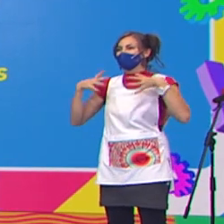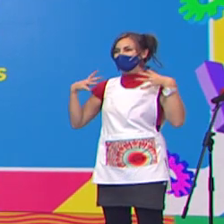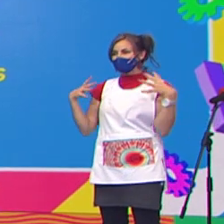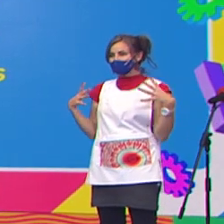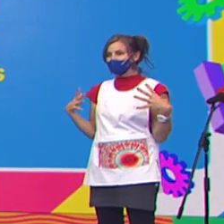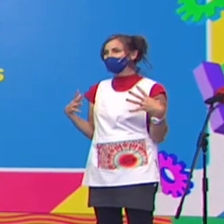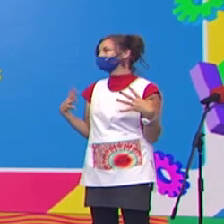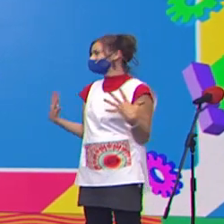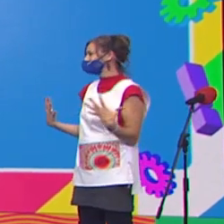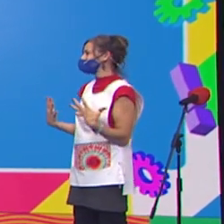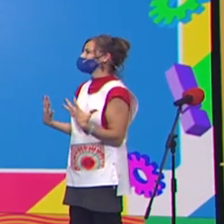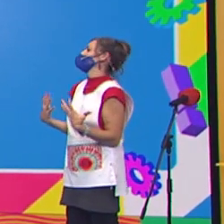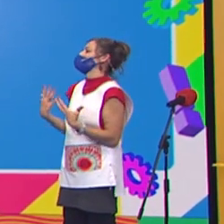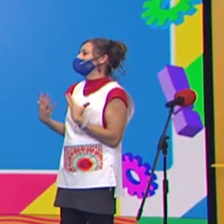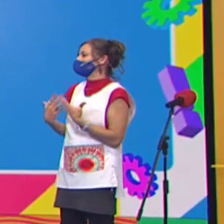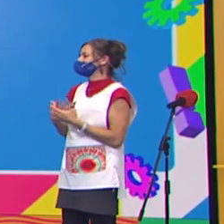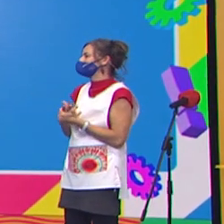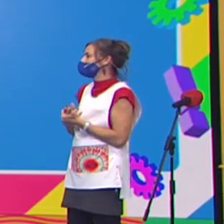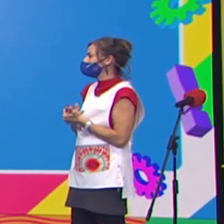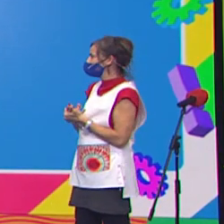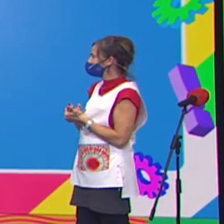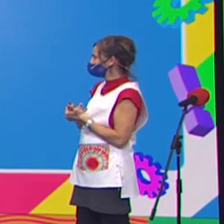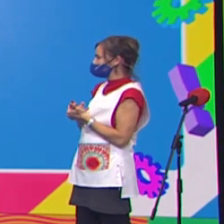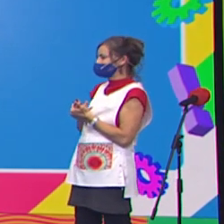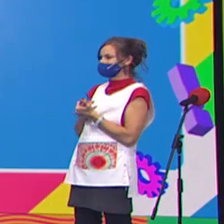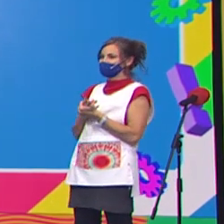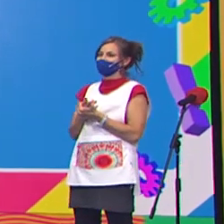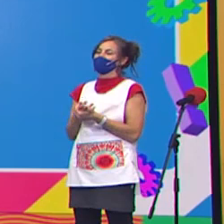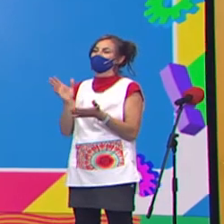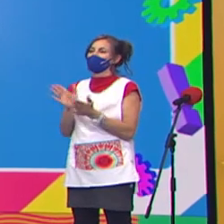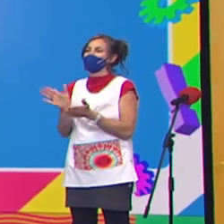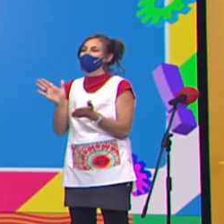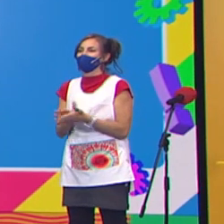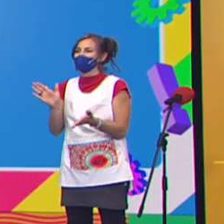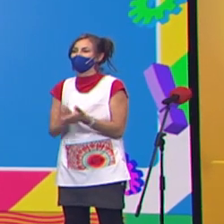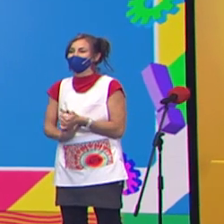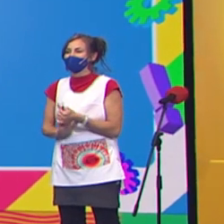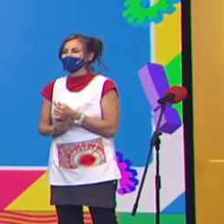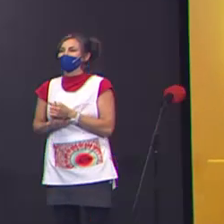tipos de cómo algunas aves tienen las plumas así camufladas con el paisaje.